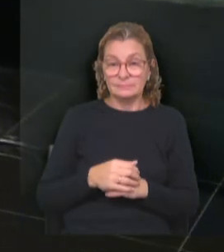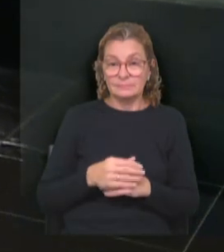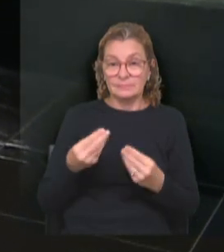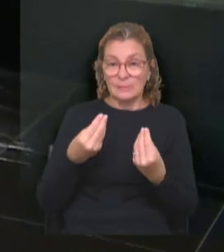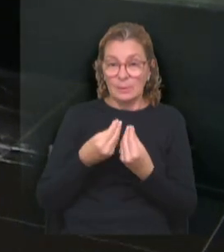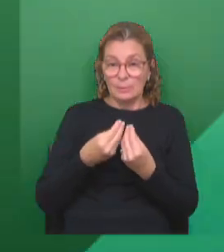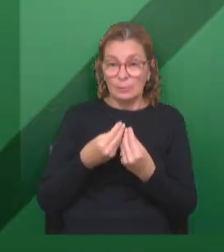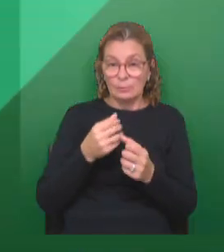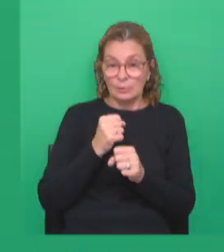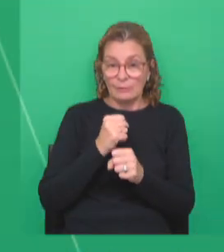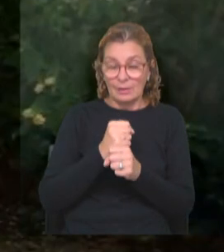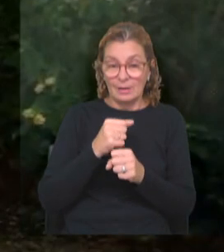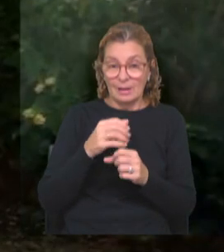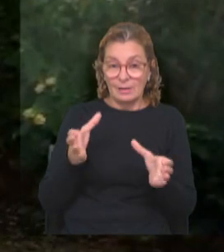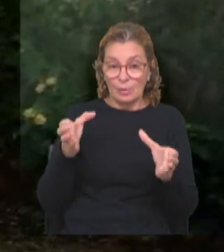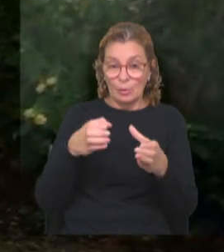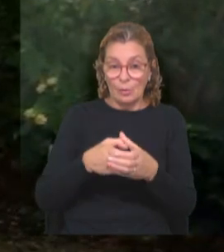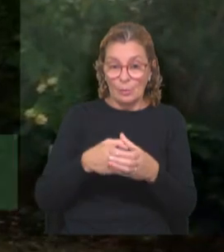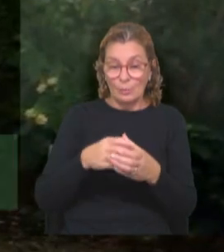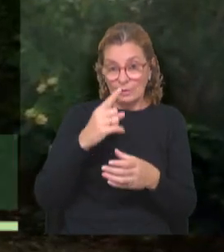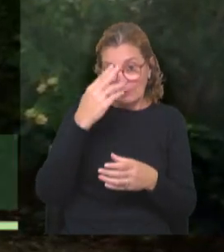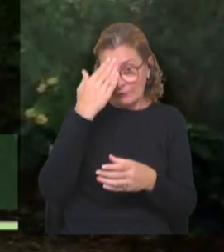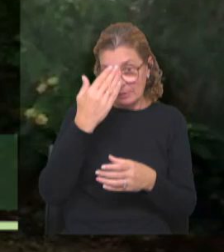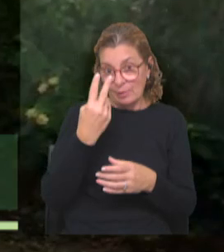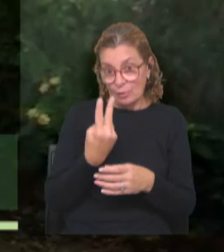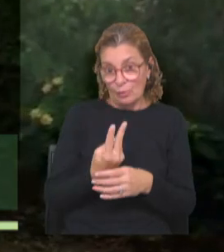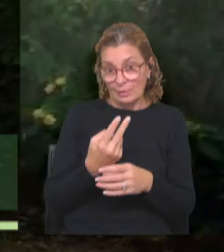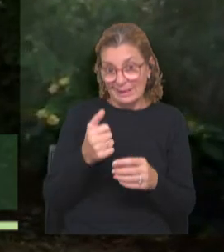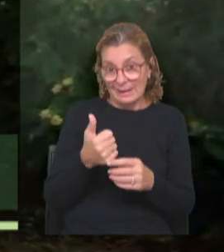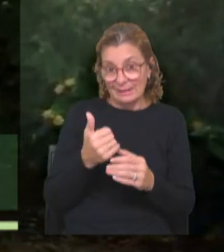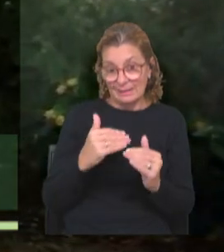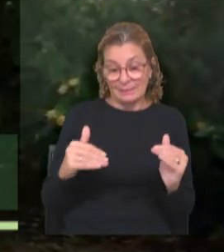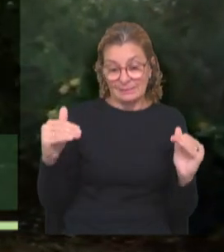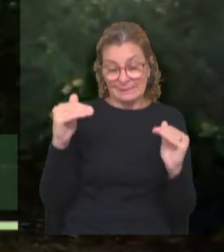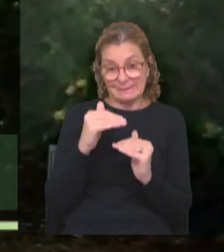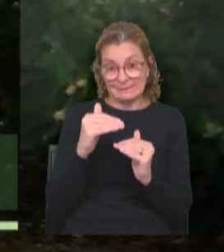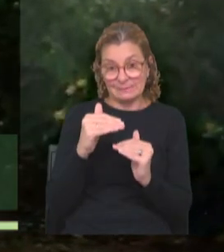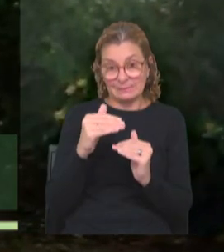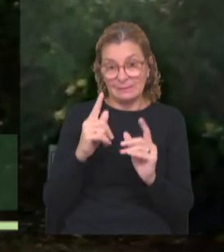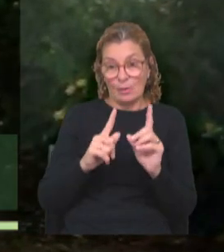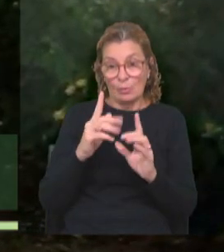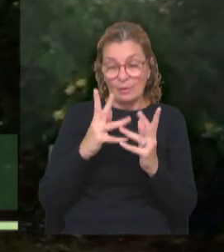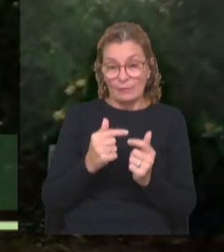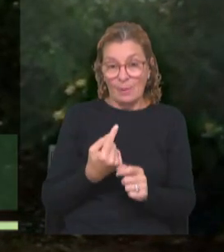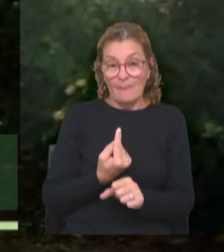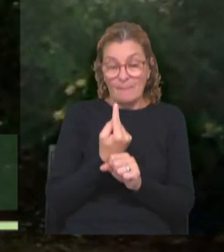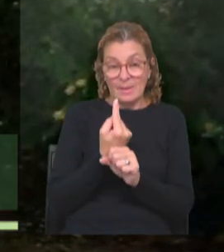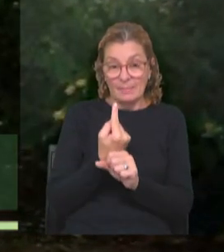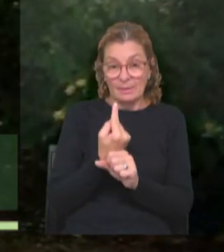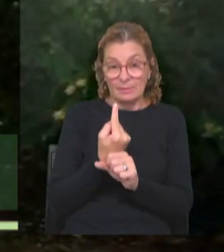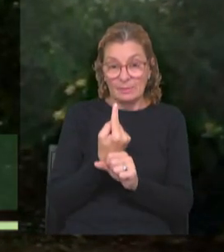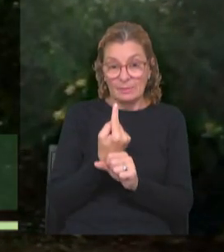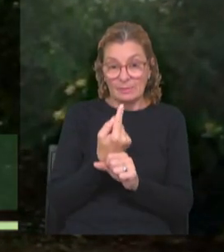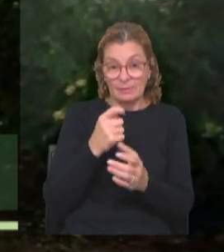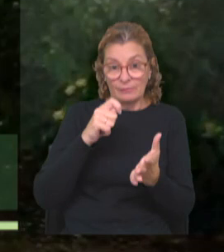Hay mucha actividad aquí, Martín, en la sede del Frente Amplio. Dos actividades que casi se superpusieron de alguna manera. En primera instancia, en